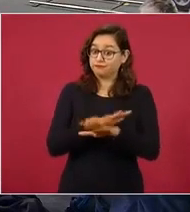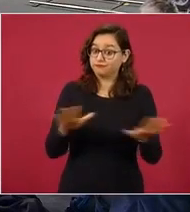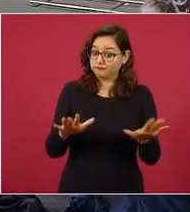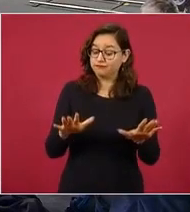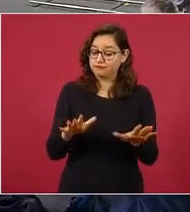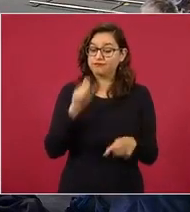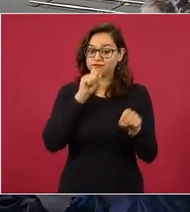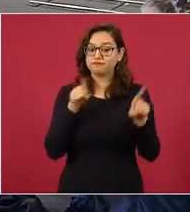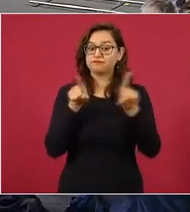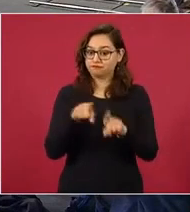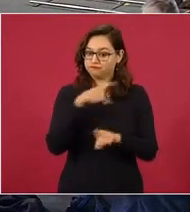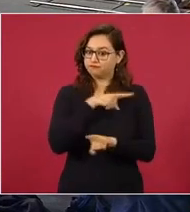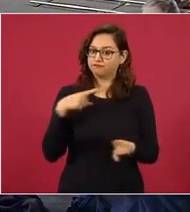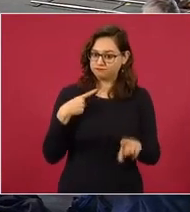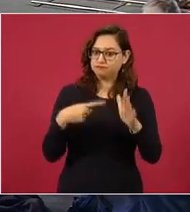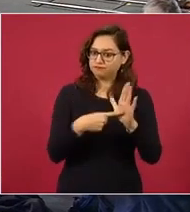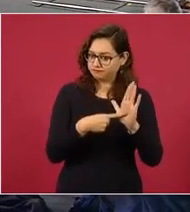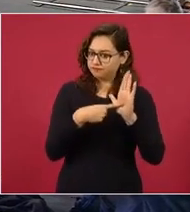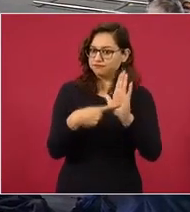otro tema, ¿no?